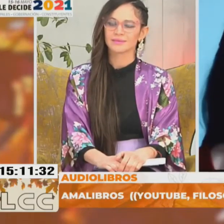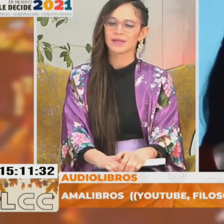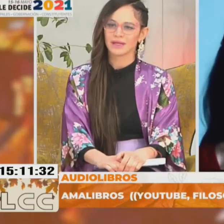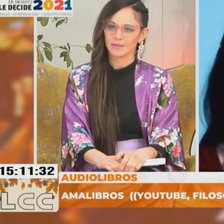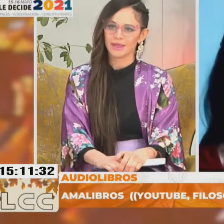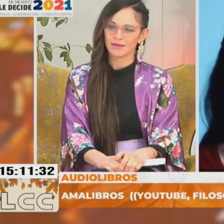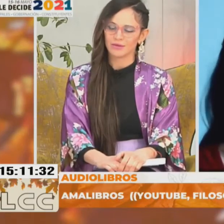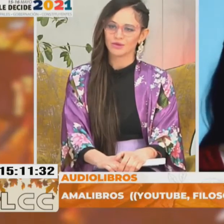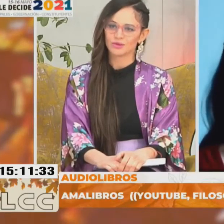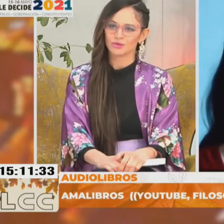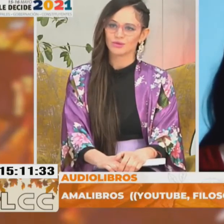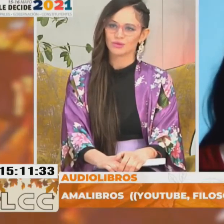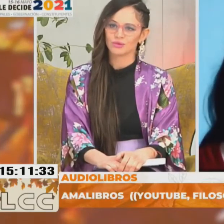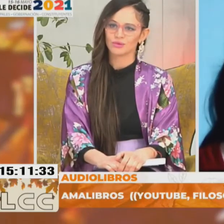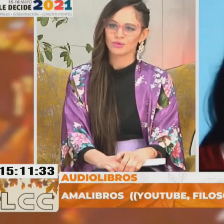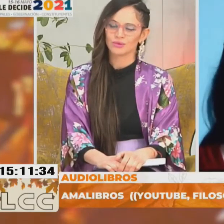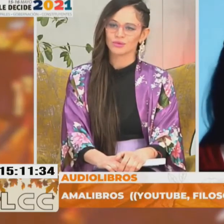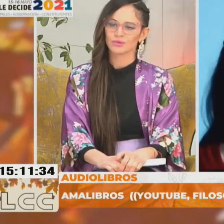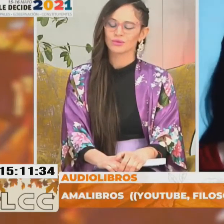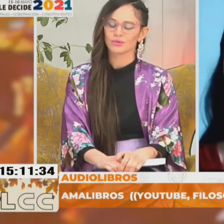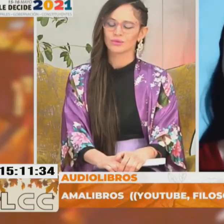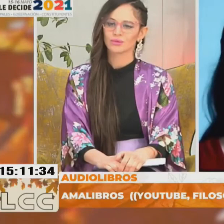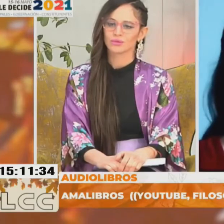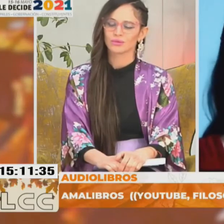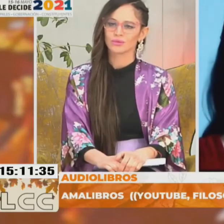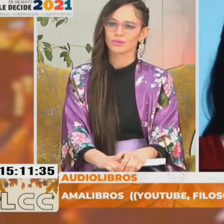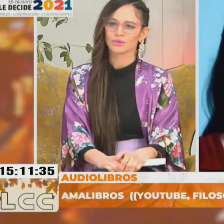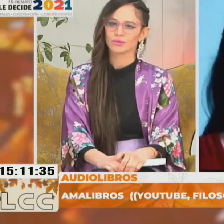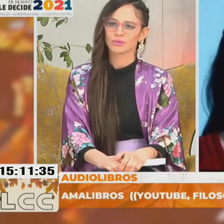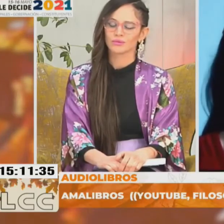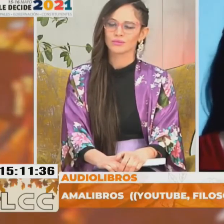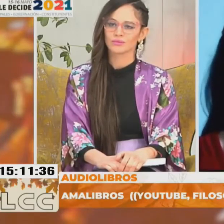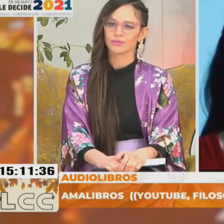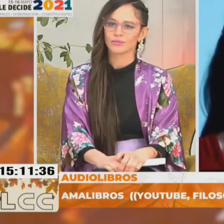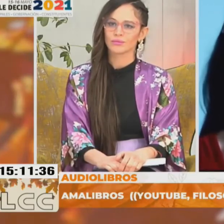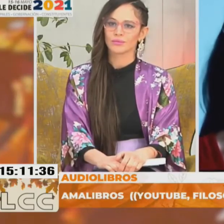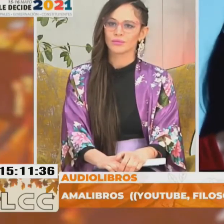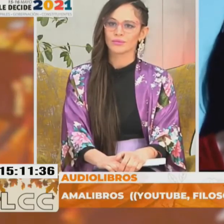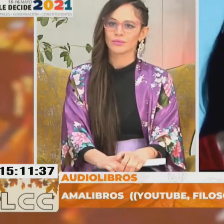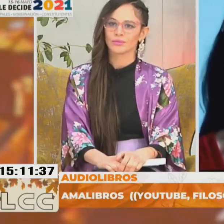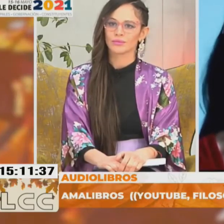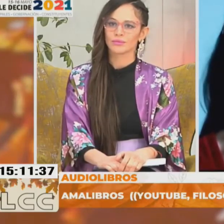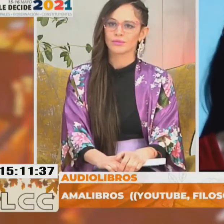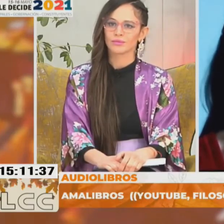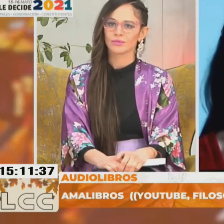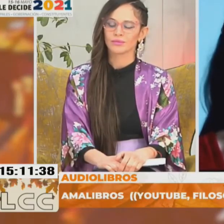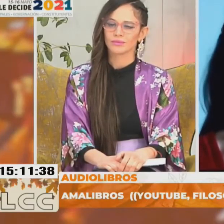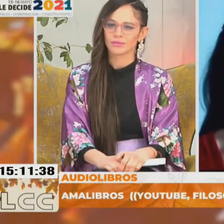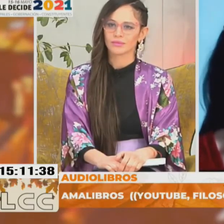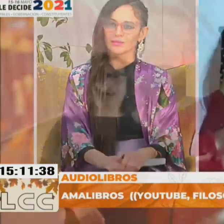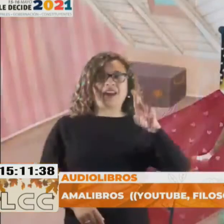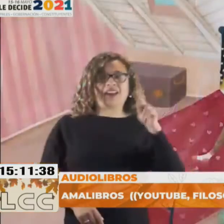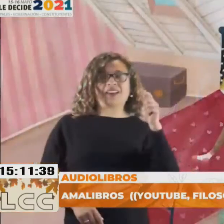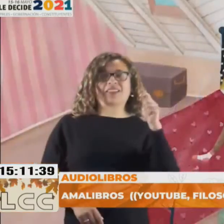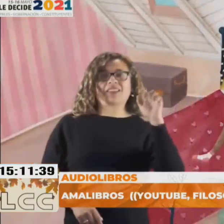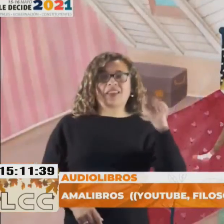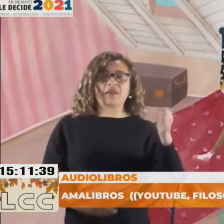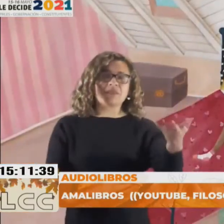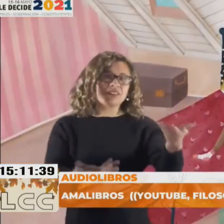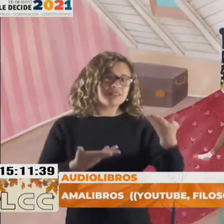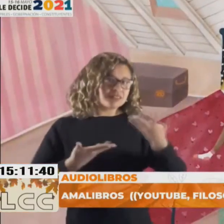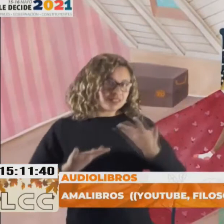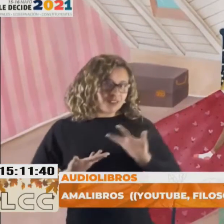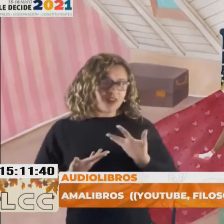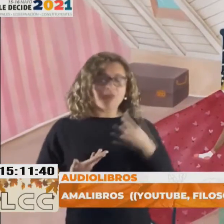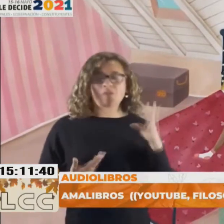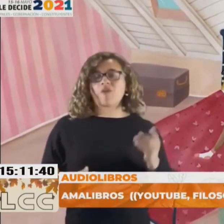en Ama Libros. Si vamos a ver, por ejemplo, ahora ellos también recomendaron unas historias de la Biblia que escribieron